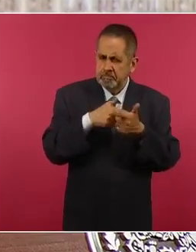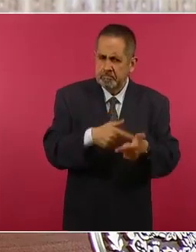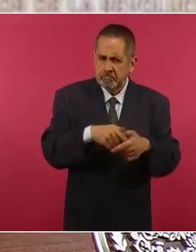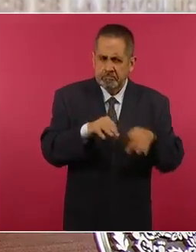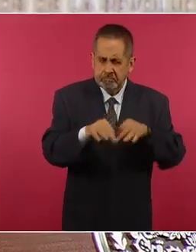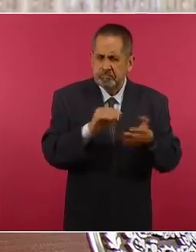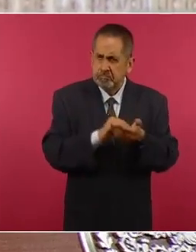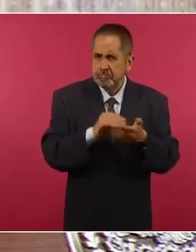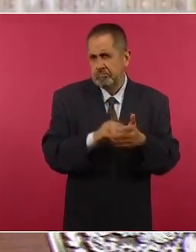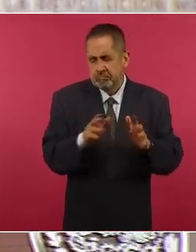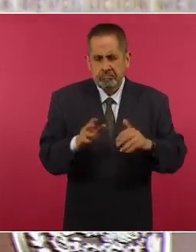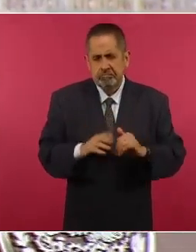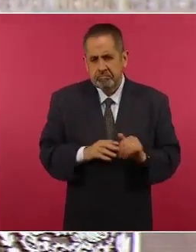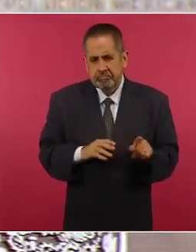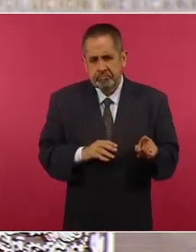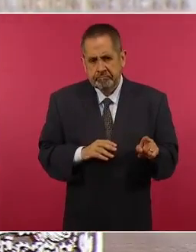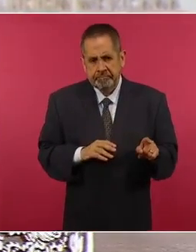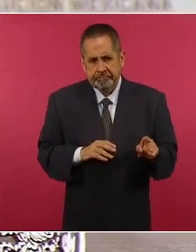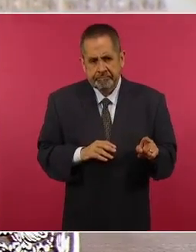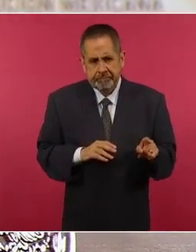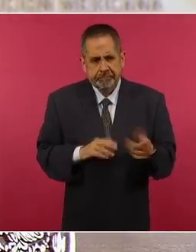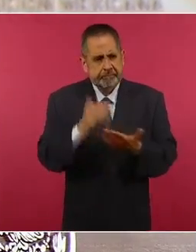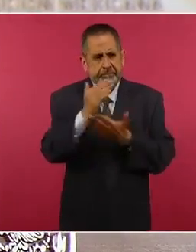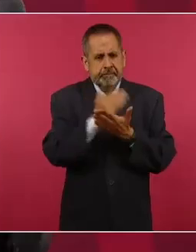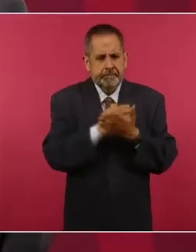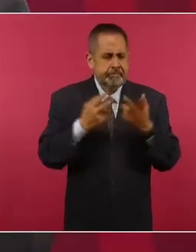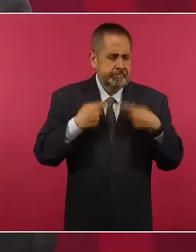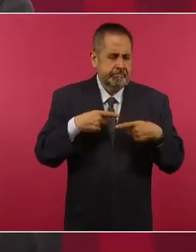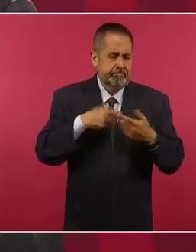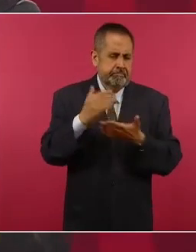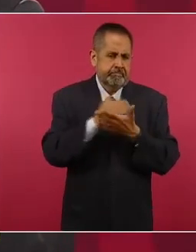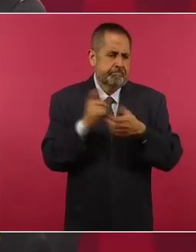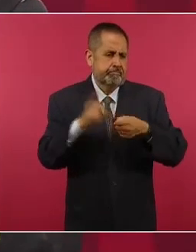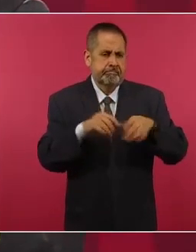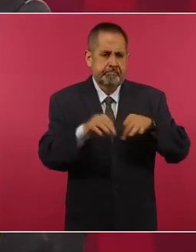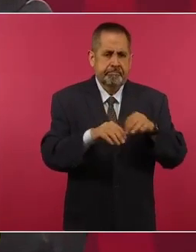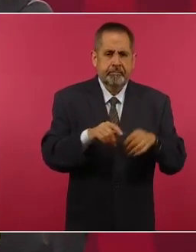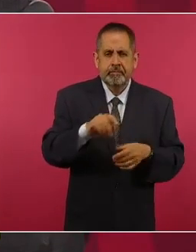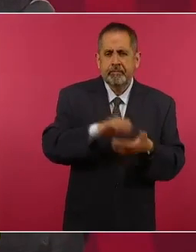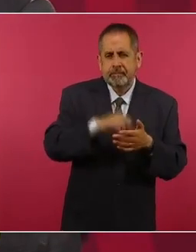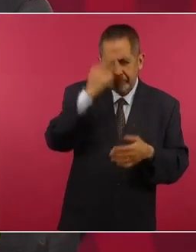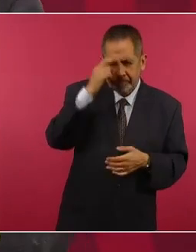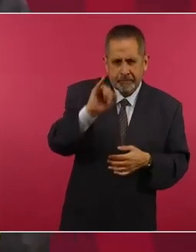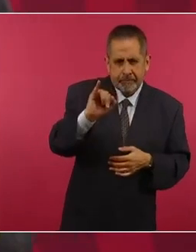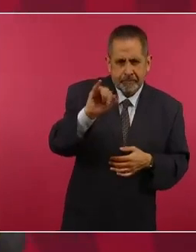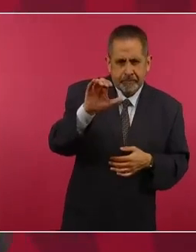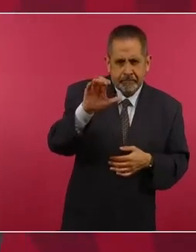haciéndolo, pero ya tiene menos personal, como ICA,